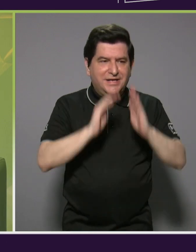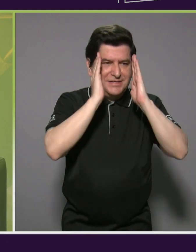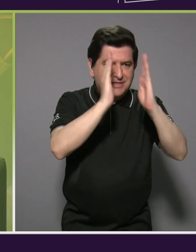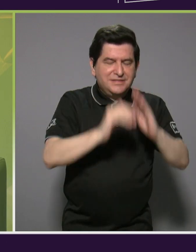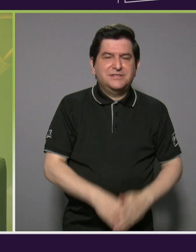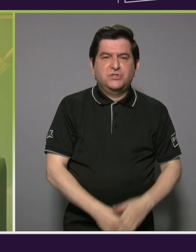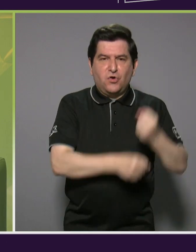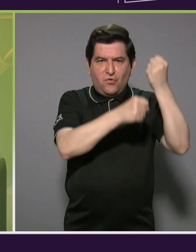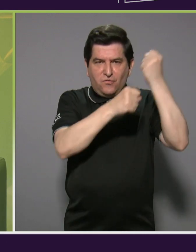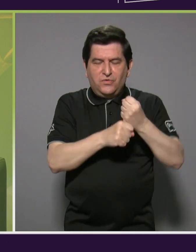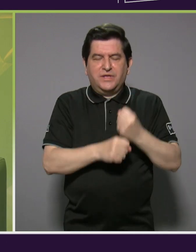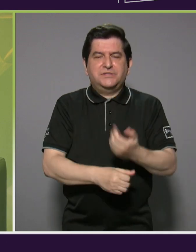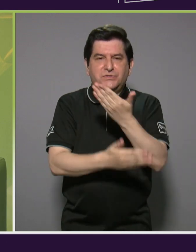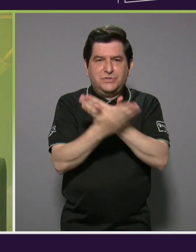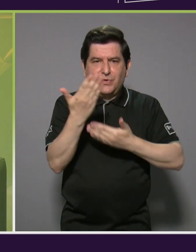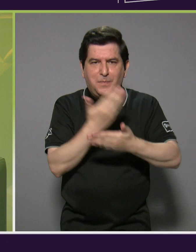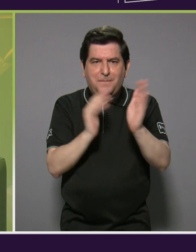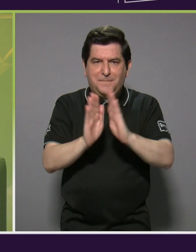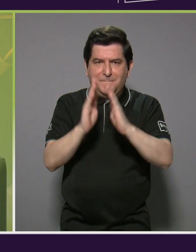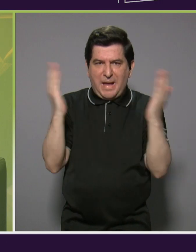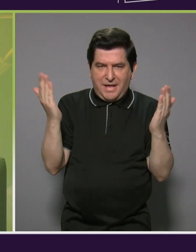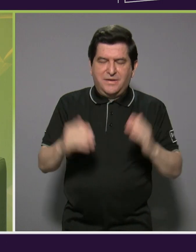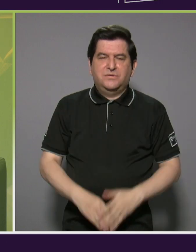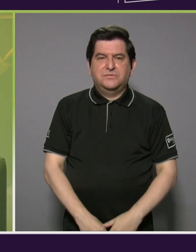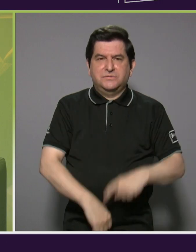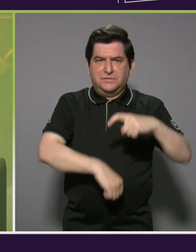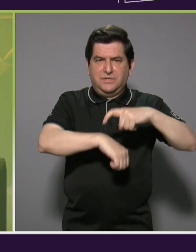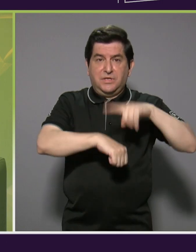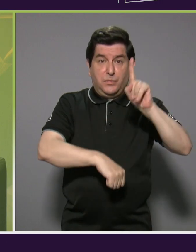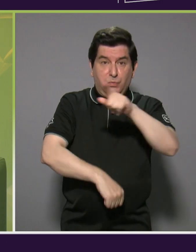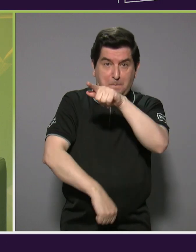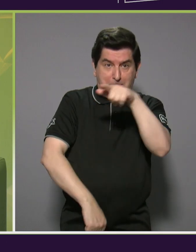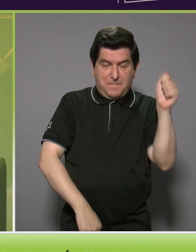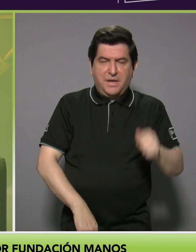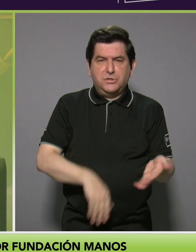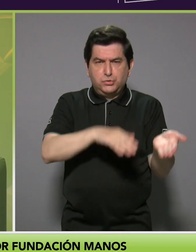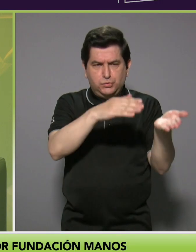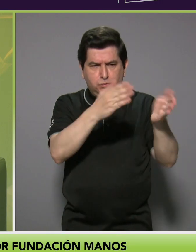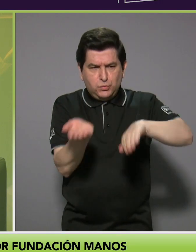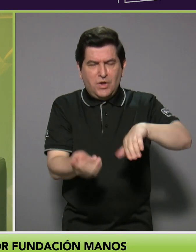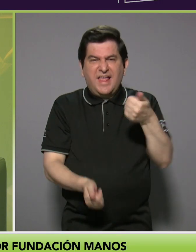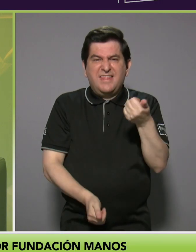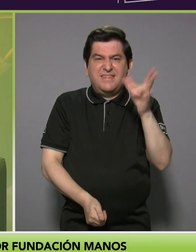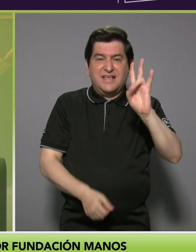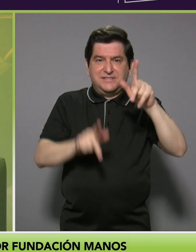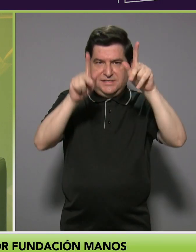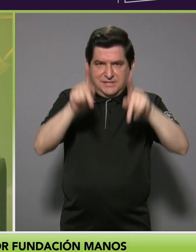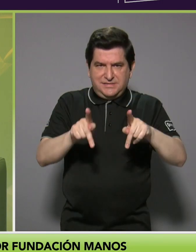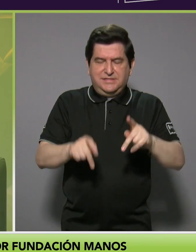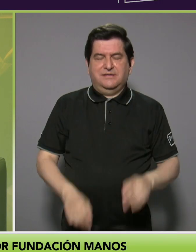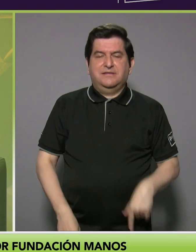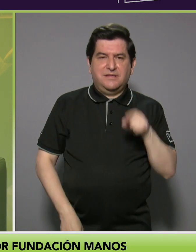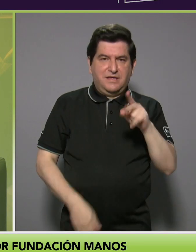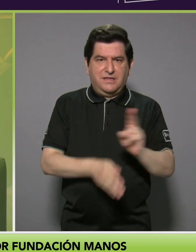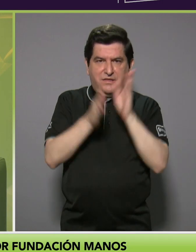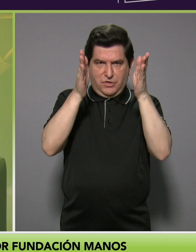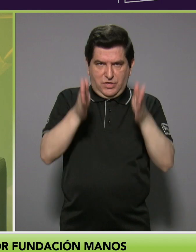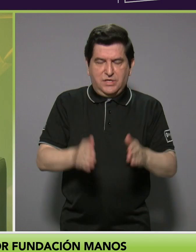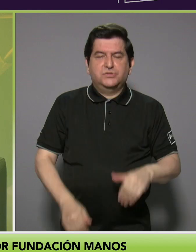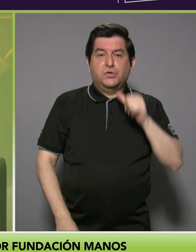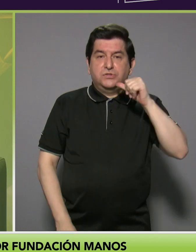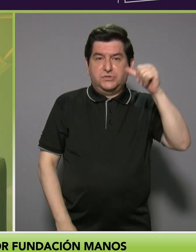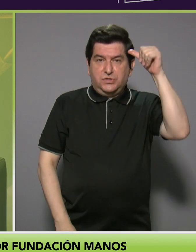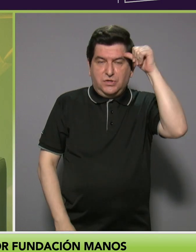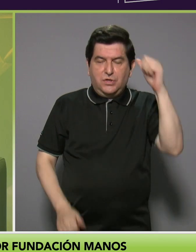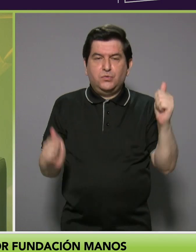por la Fundación Manos Abiertas y que en un periodo de un mes han fallecido 17 de esas personas usuarias, adultas